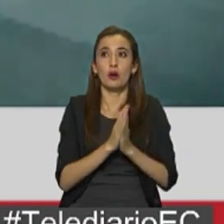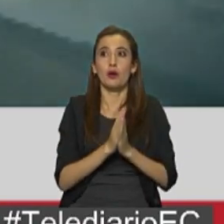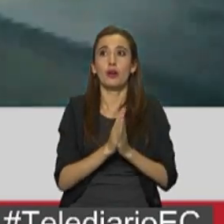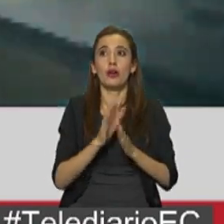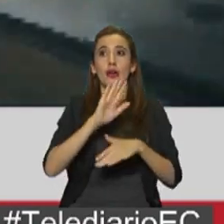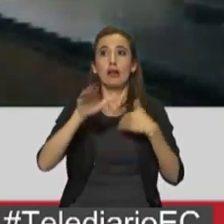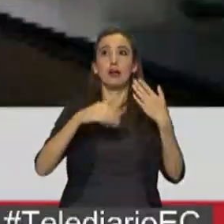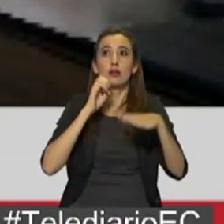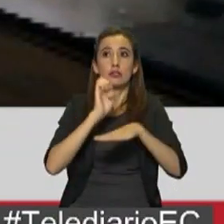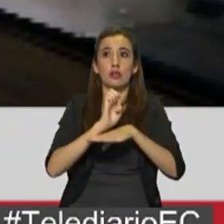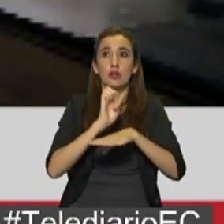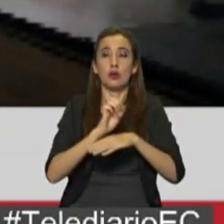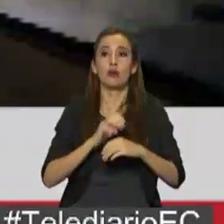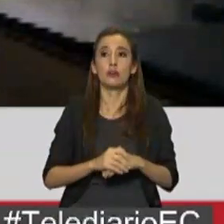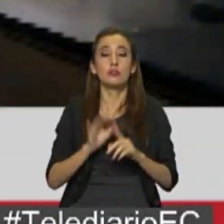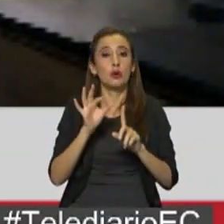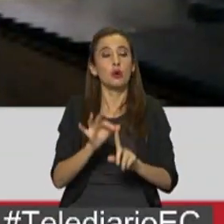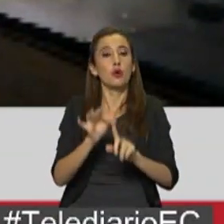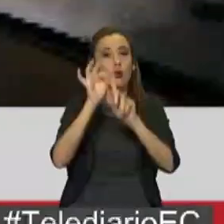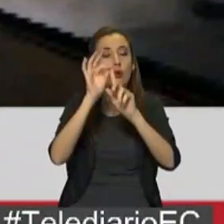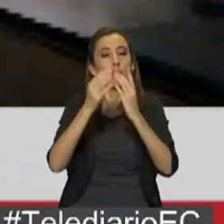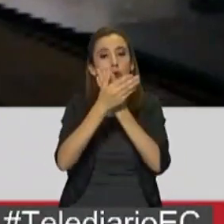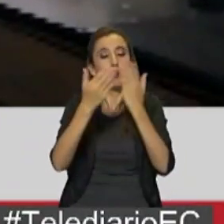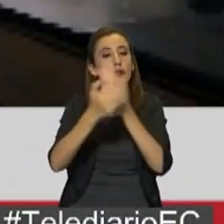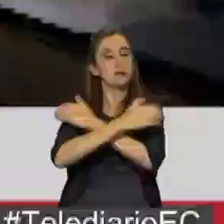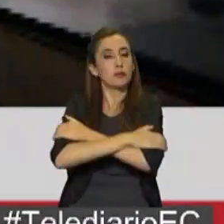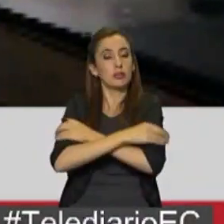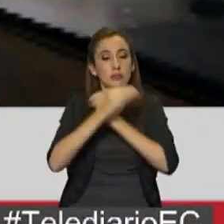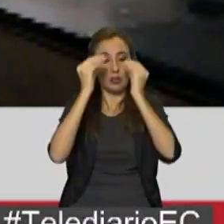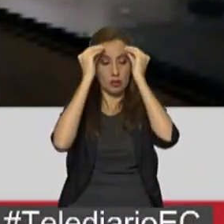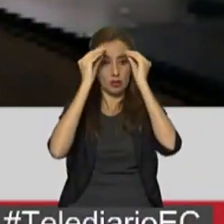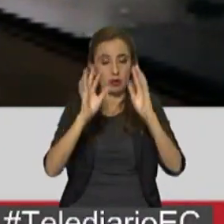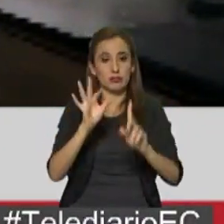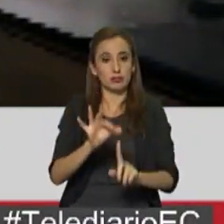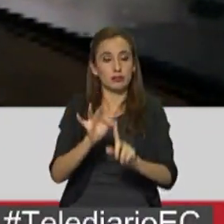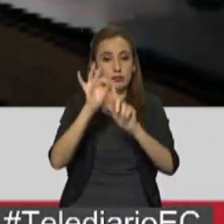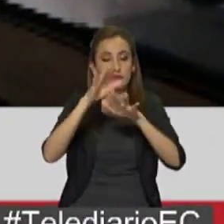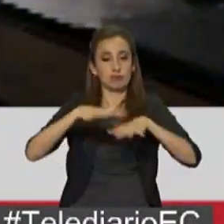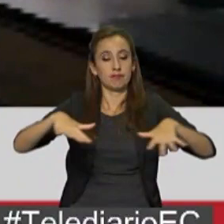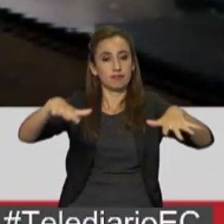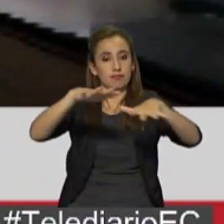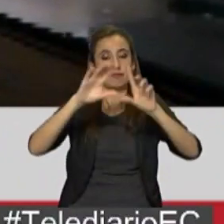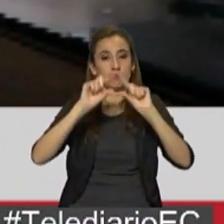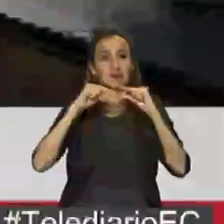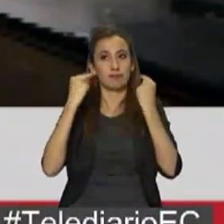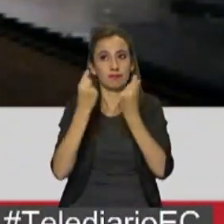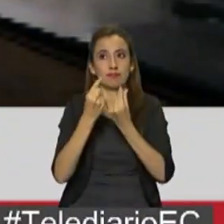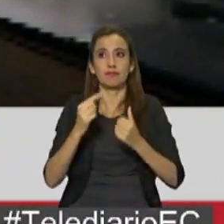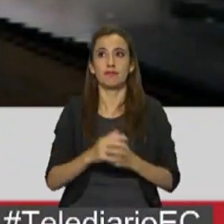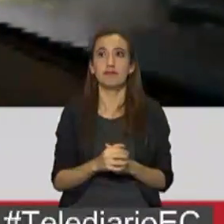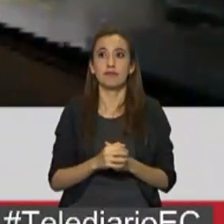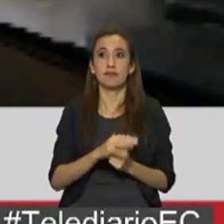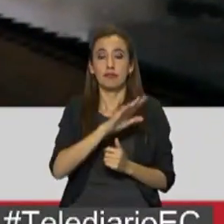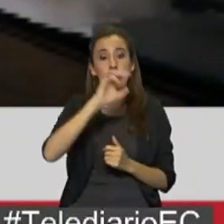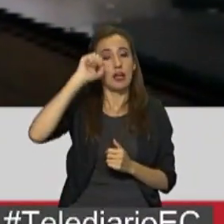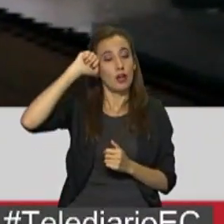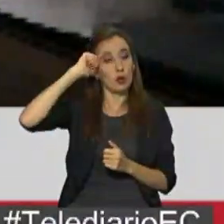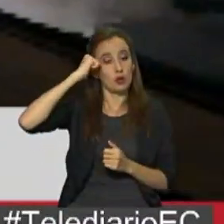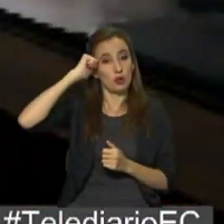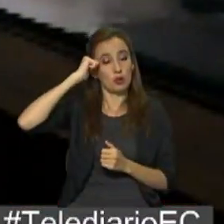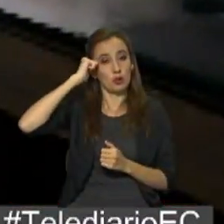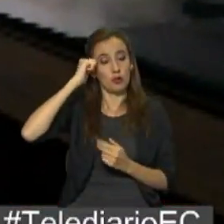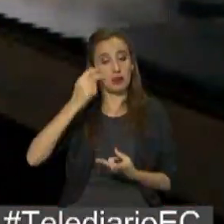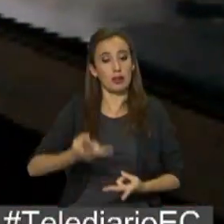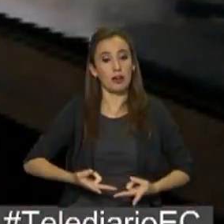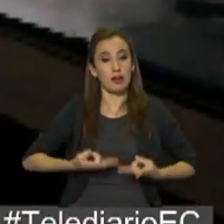un saludo muy especial para todos los docentes de mi país y en especial para los que conformamos la gran familia recuerda el éxito en la